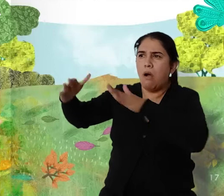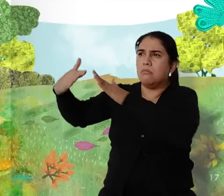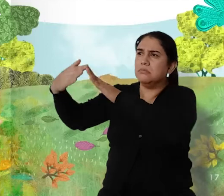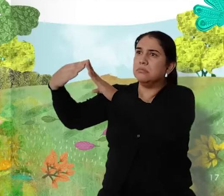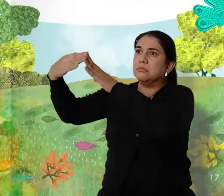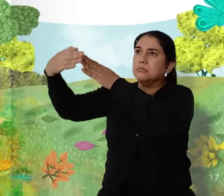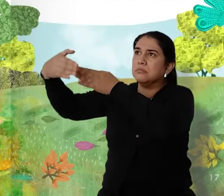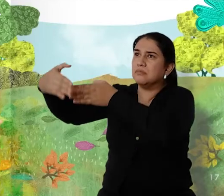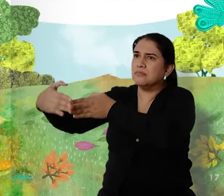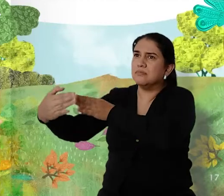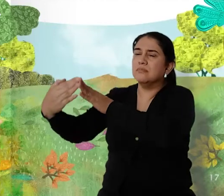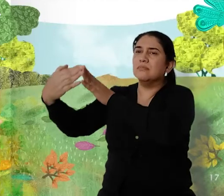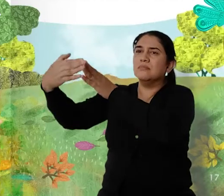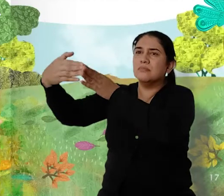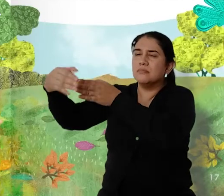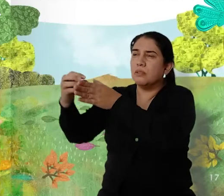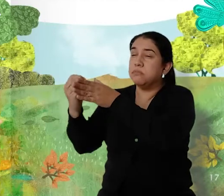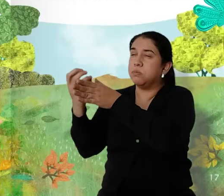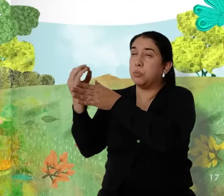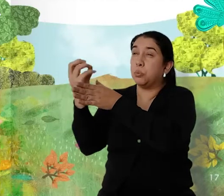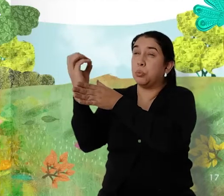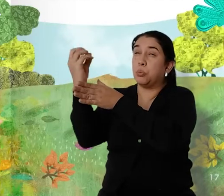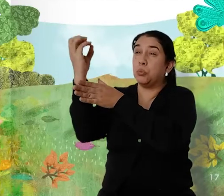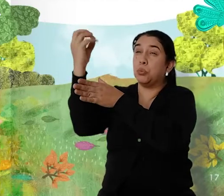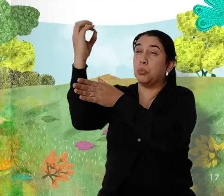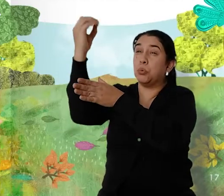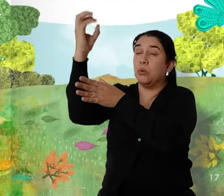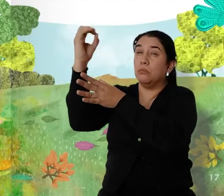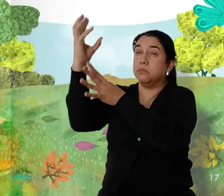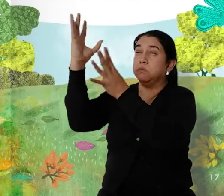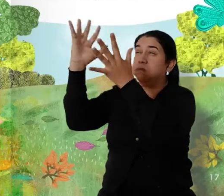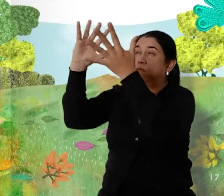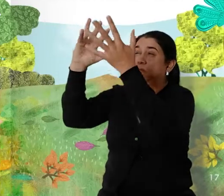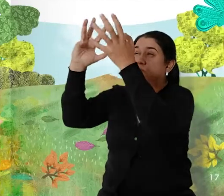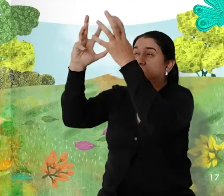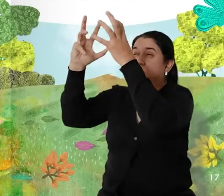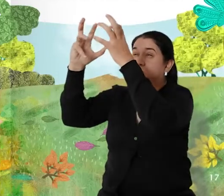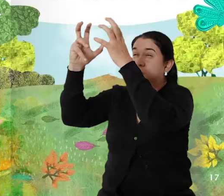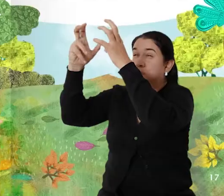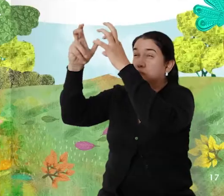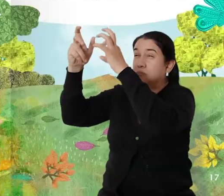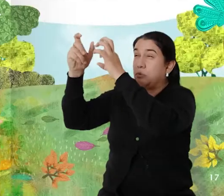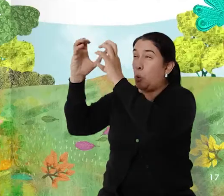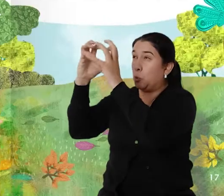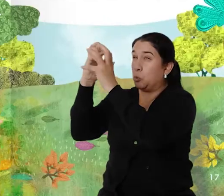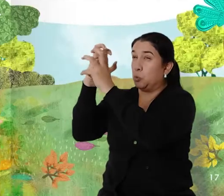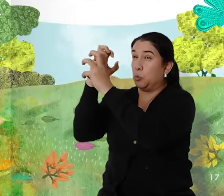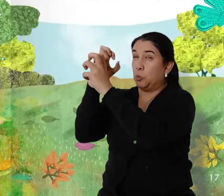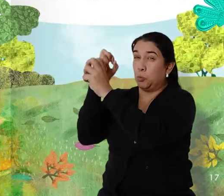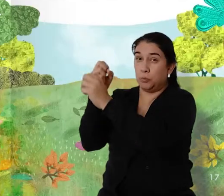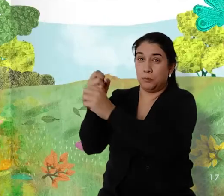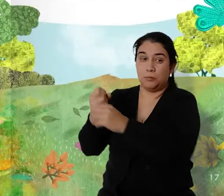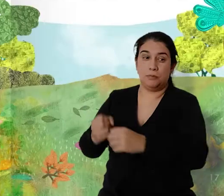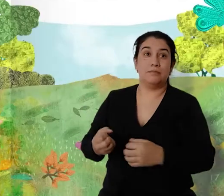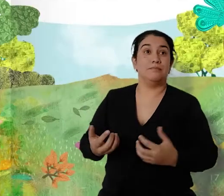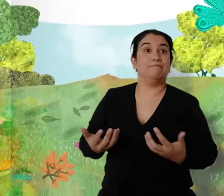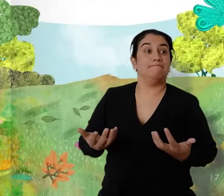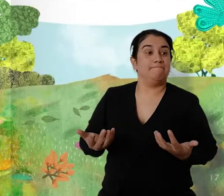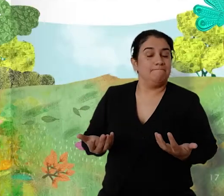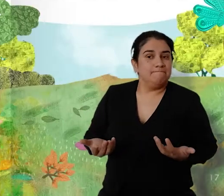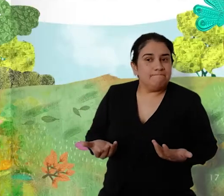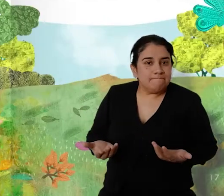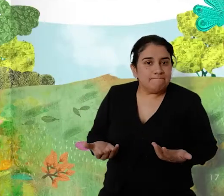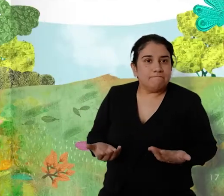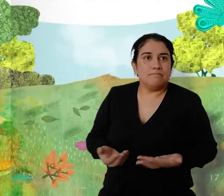mucho ruido y largando tanto humo que oscurecía el cielo. Bueno, Dijeron entonces los yacarés.